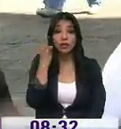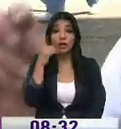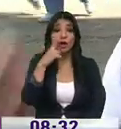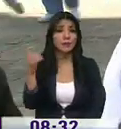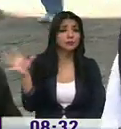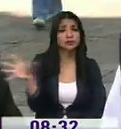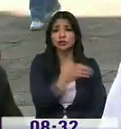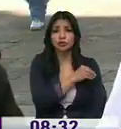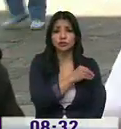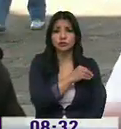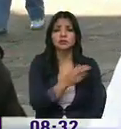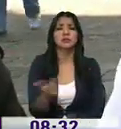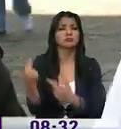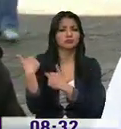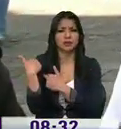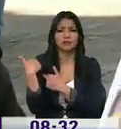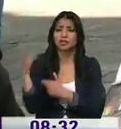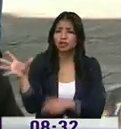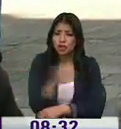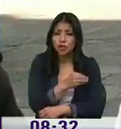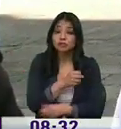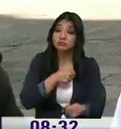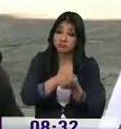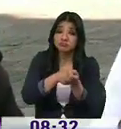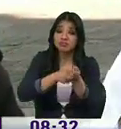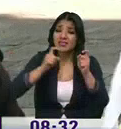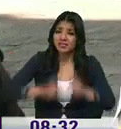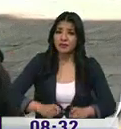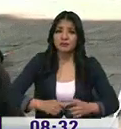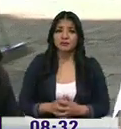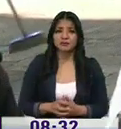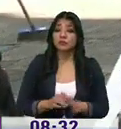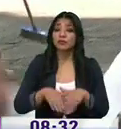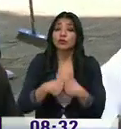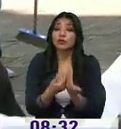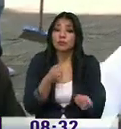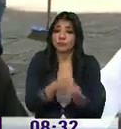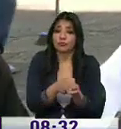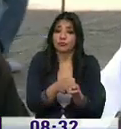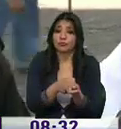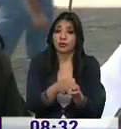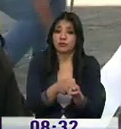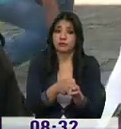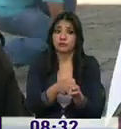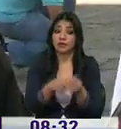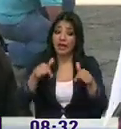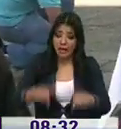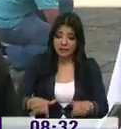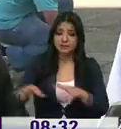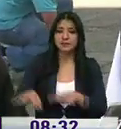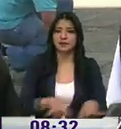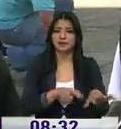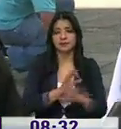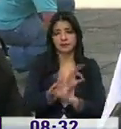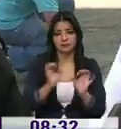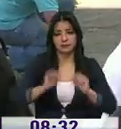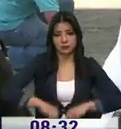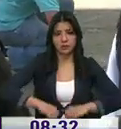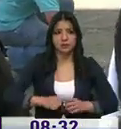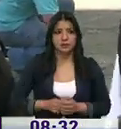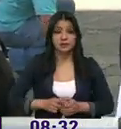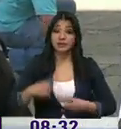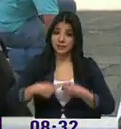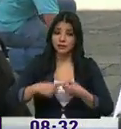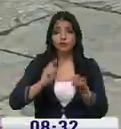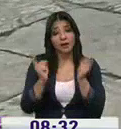hombres, mujeres, toda la gente tiene que cooperar. La única manera de hacerlo es a través de este tipo de actividades. Vamos a ver un Quito mejor